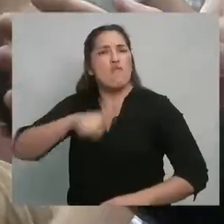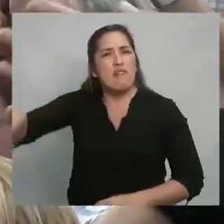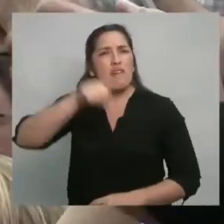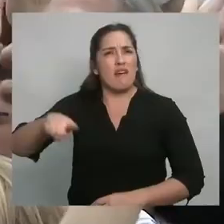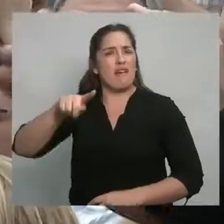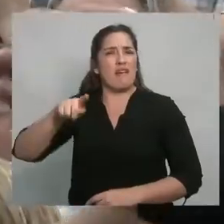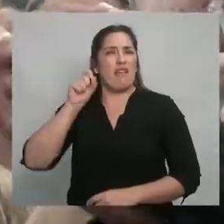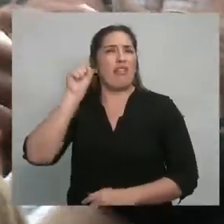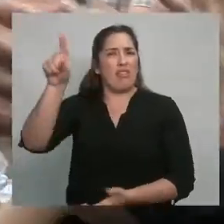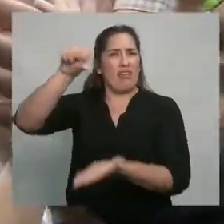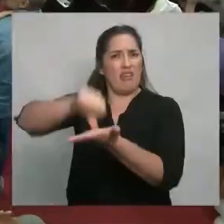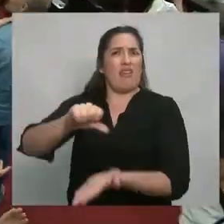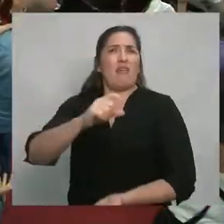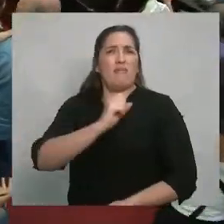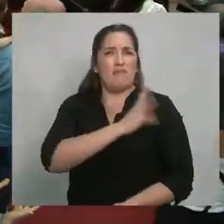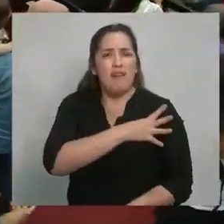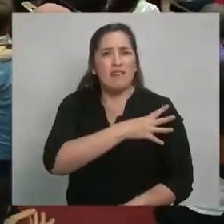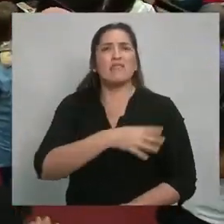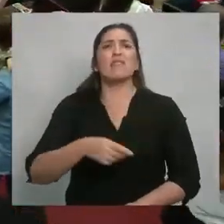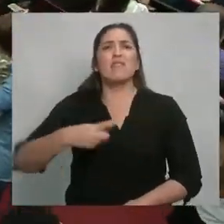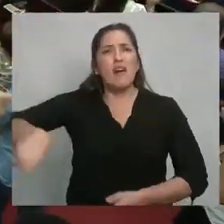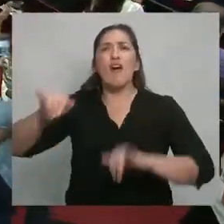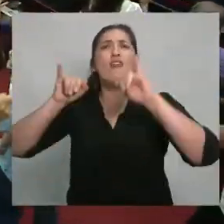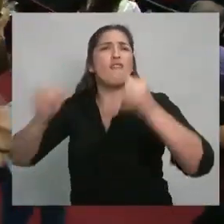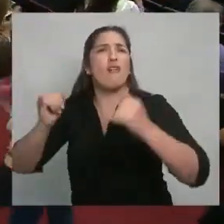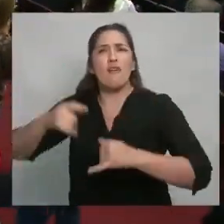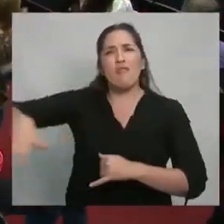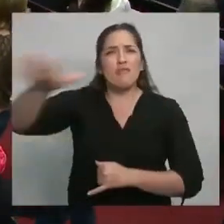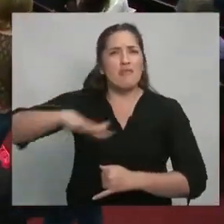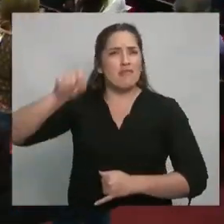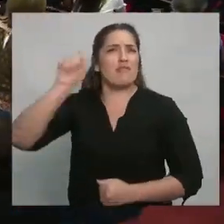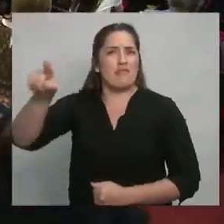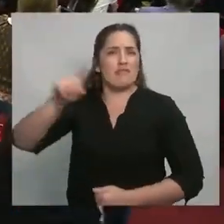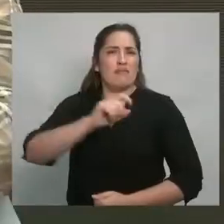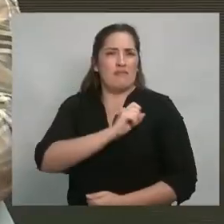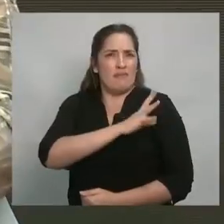palestinas! ¡Vivan los jóvenes de Palestina!